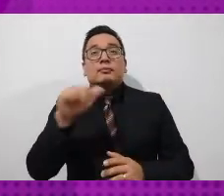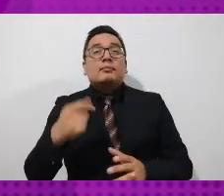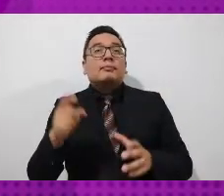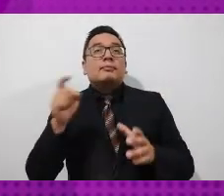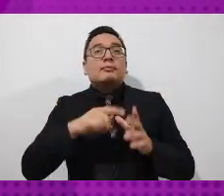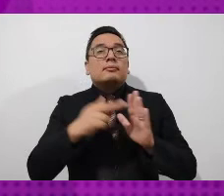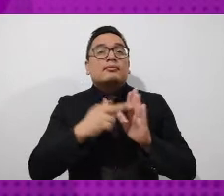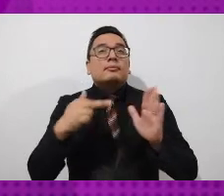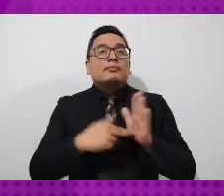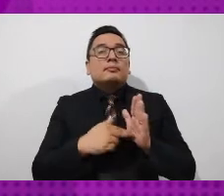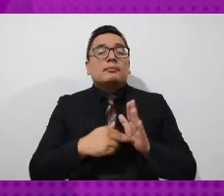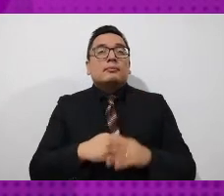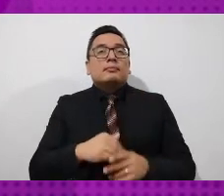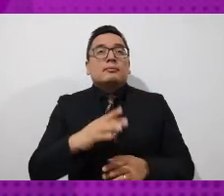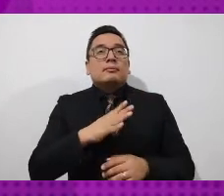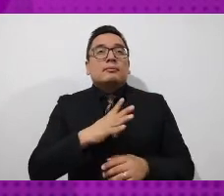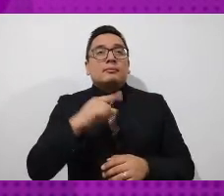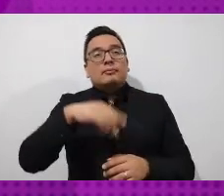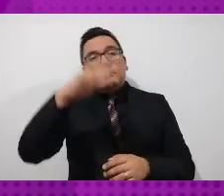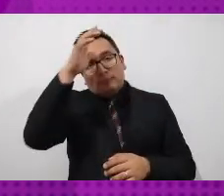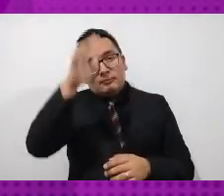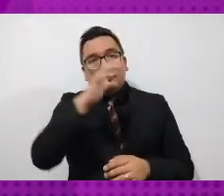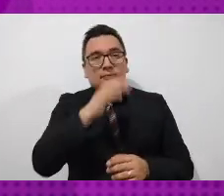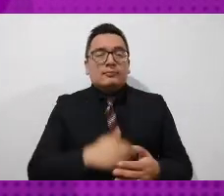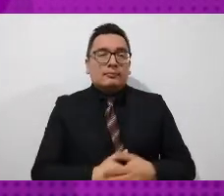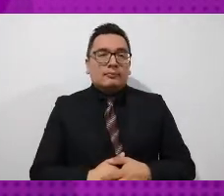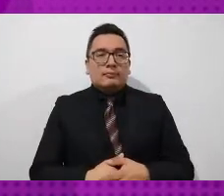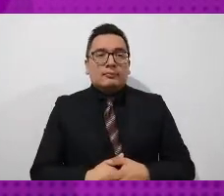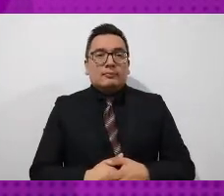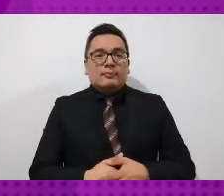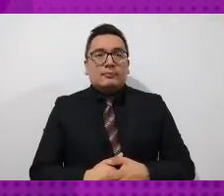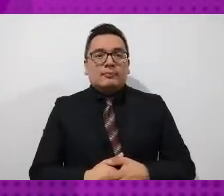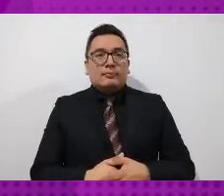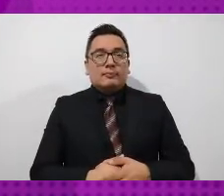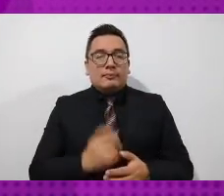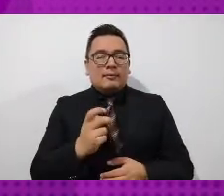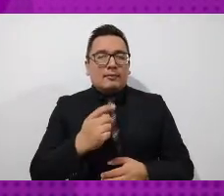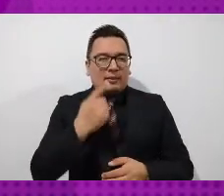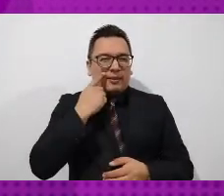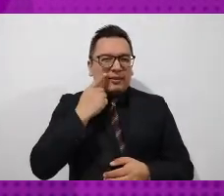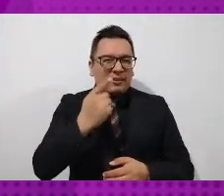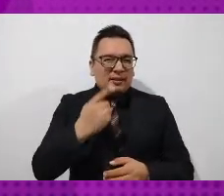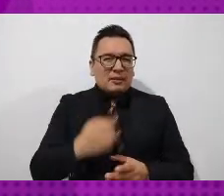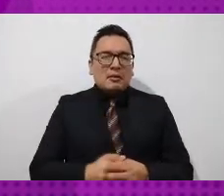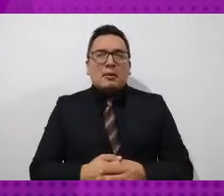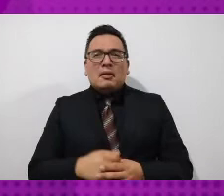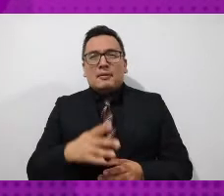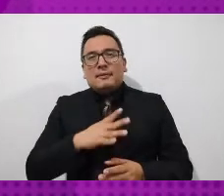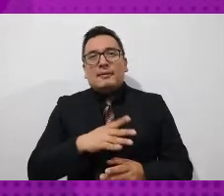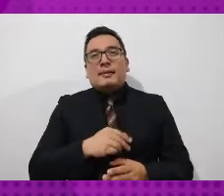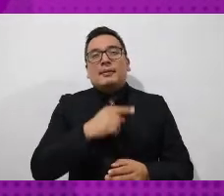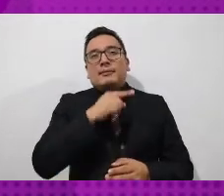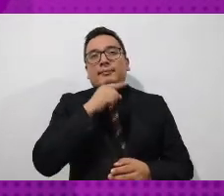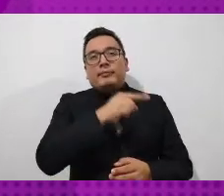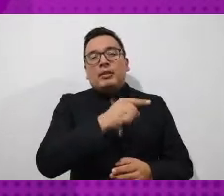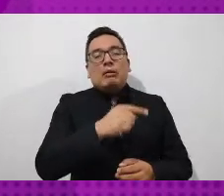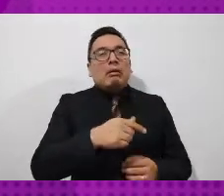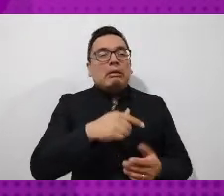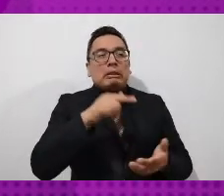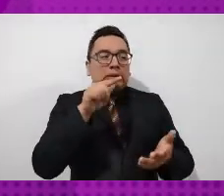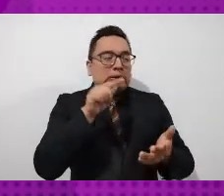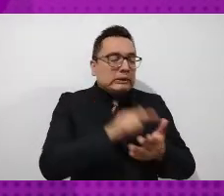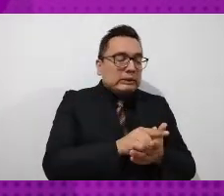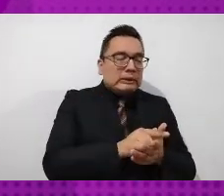marco jurídico que tiene el Estado de Coahuila. Como vemos, es un trámite legislativo que se tiene que